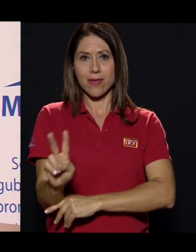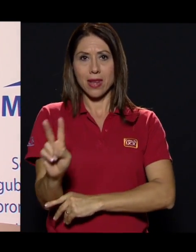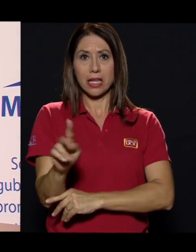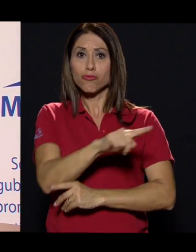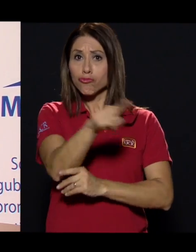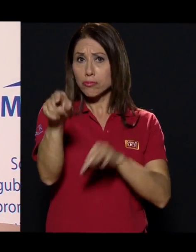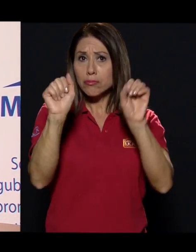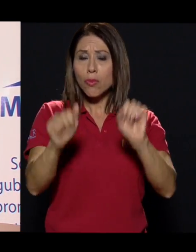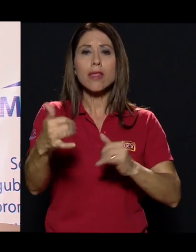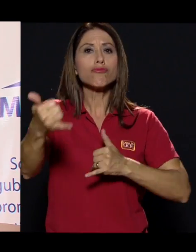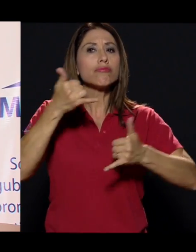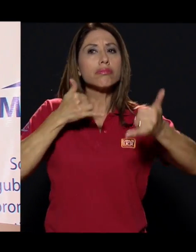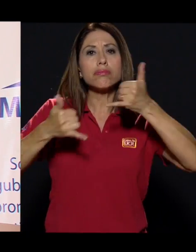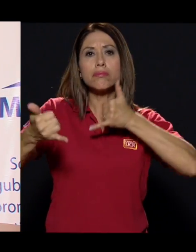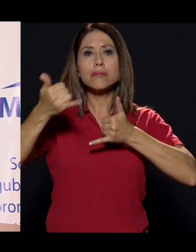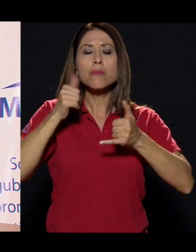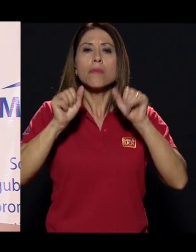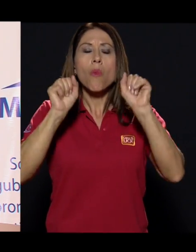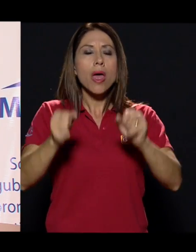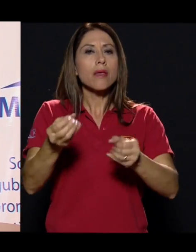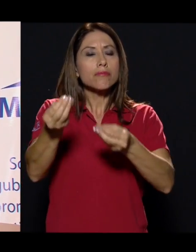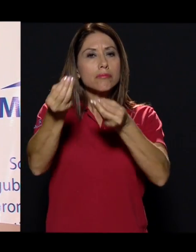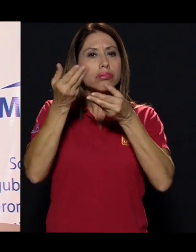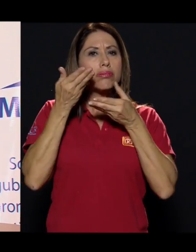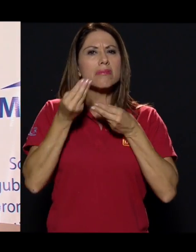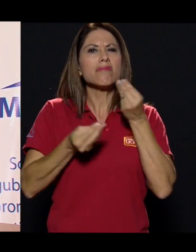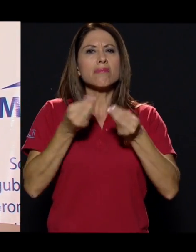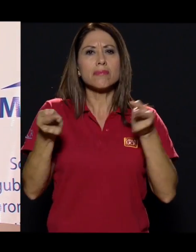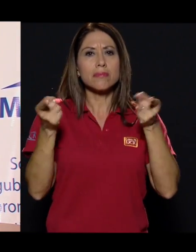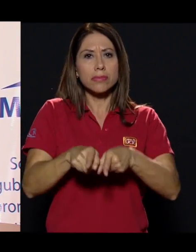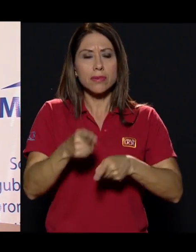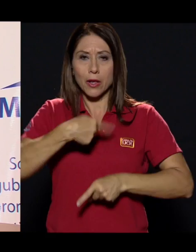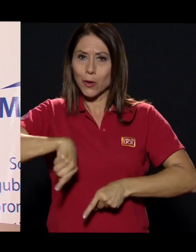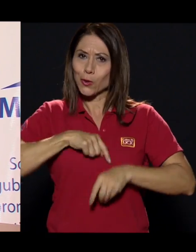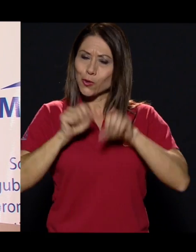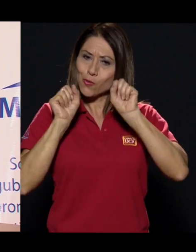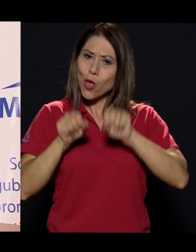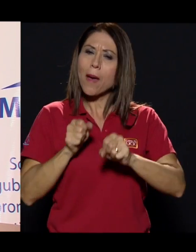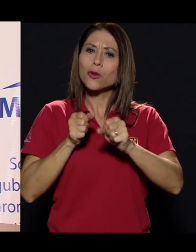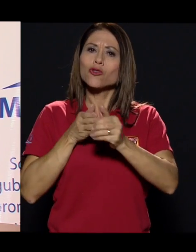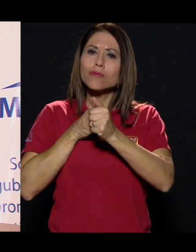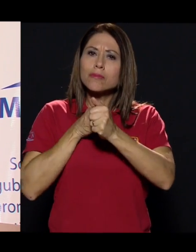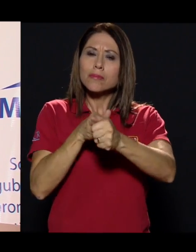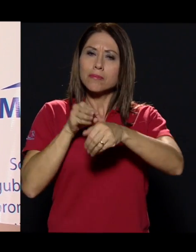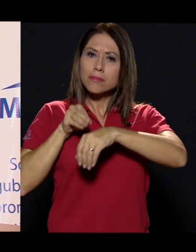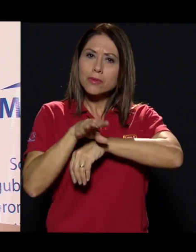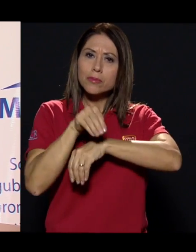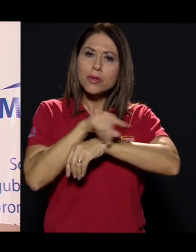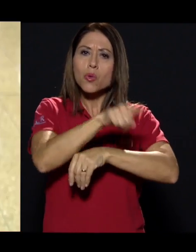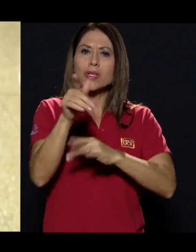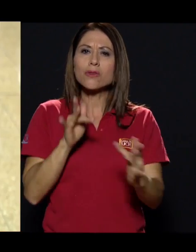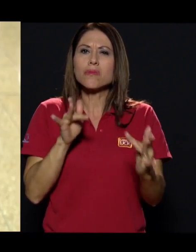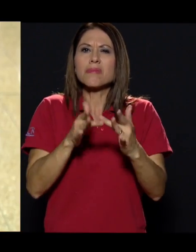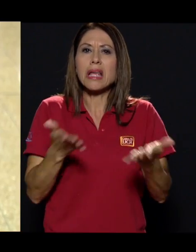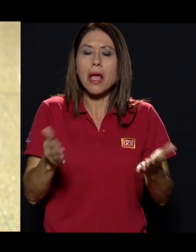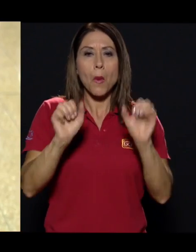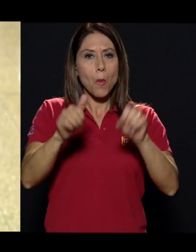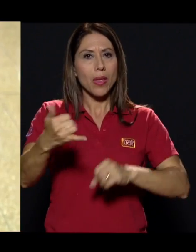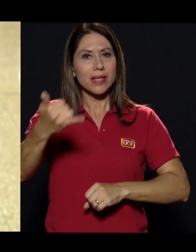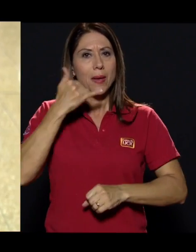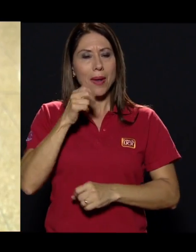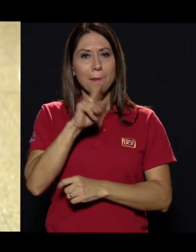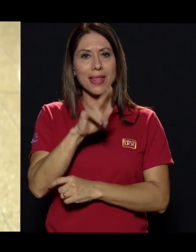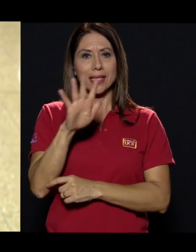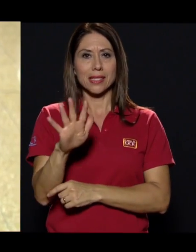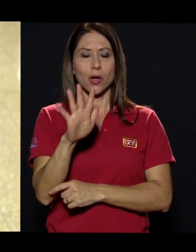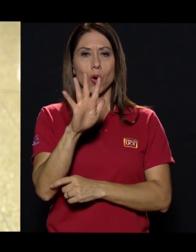las personas nos llamen, nos cuenten qué es lo que les pasa y les podamos orientar de a cuál institución pueden recurrir. Pueden